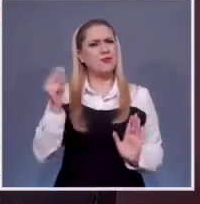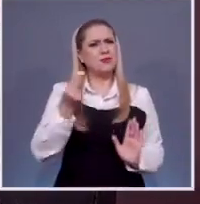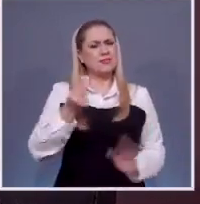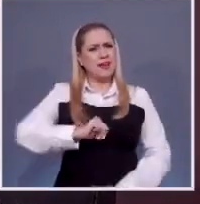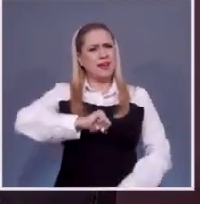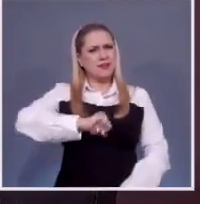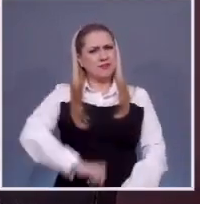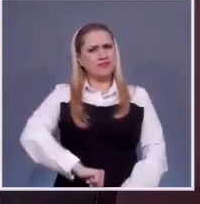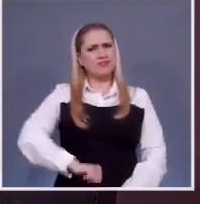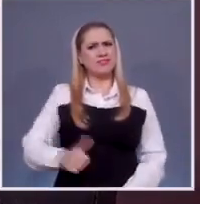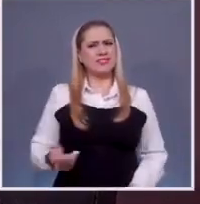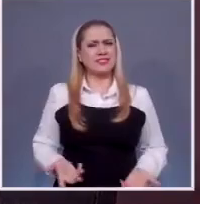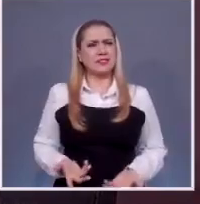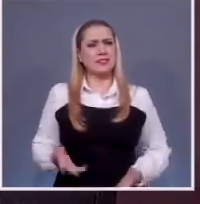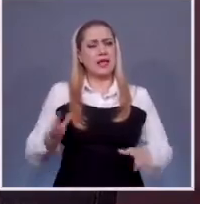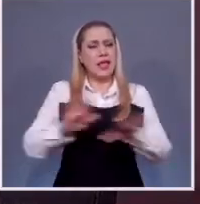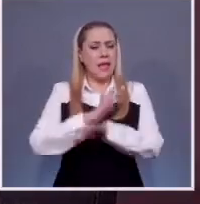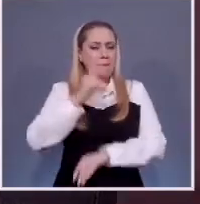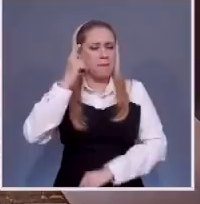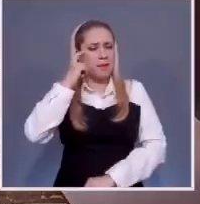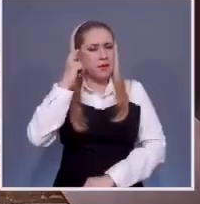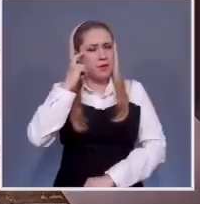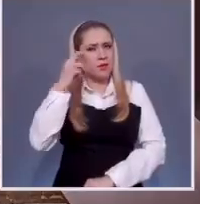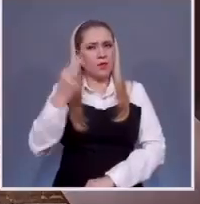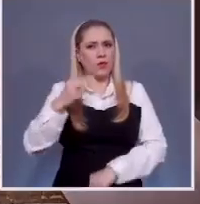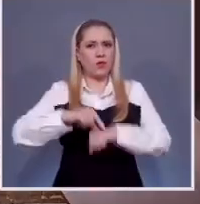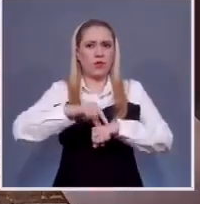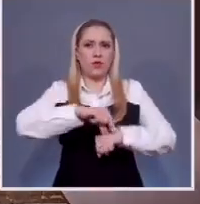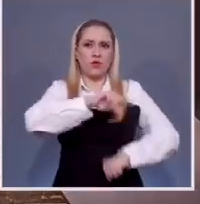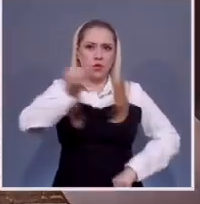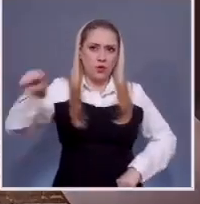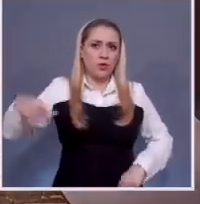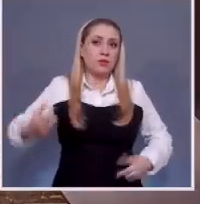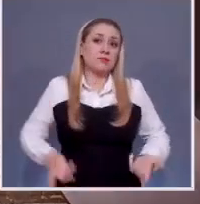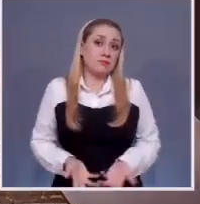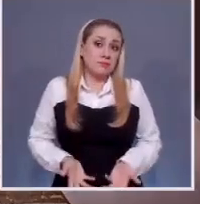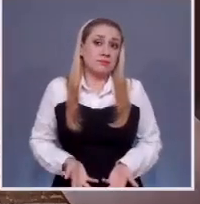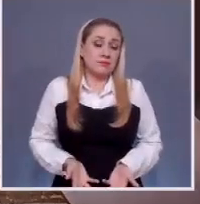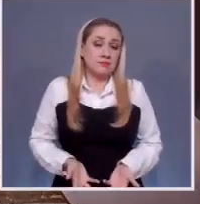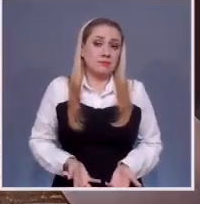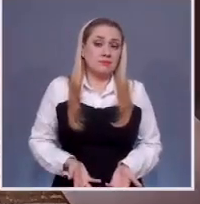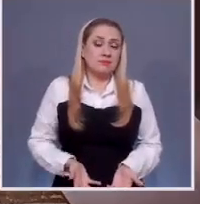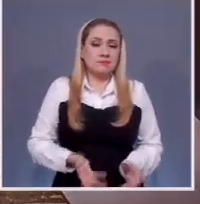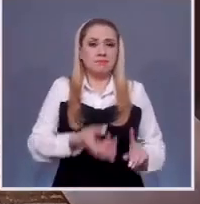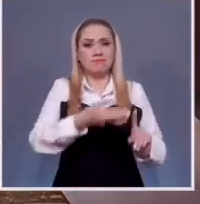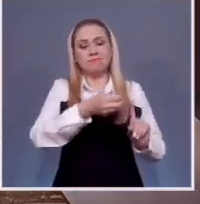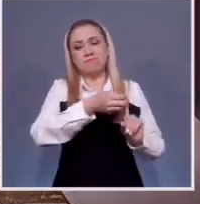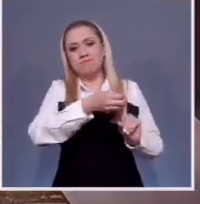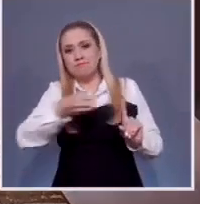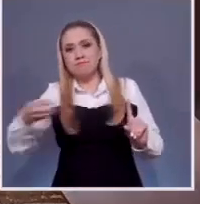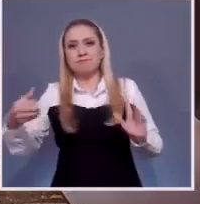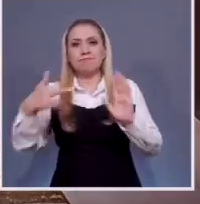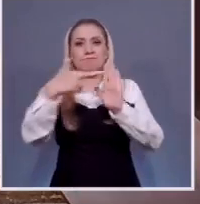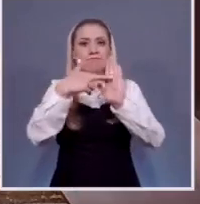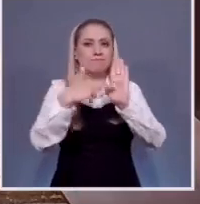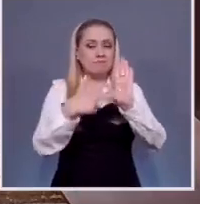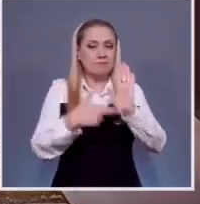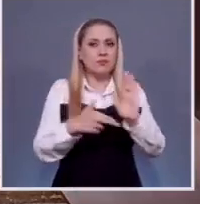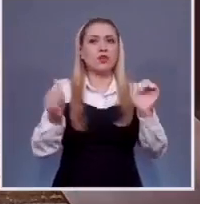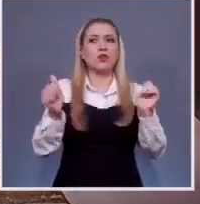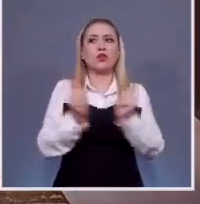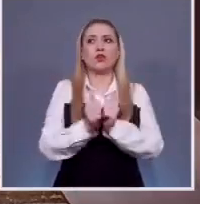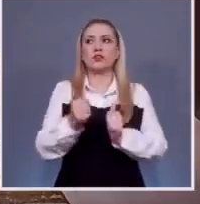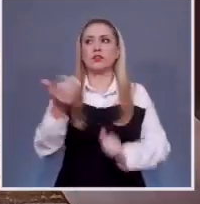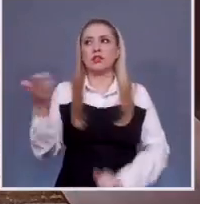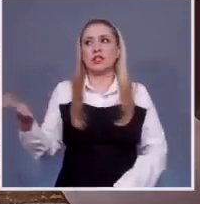cambio de actitud de ambos. Esto de regularlo, ¿no? A través de esta figura, como dice la abogada, me parece que